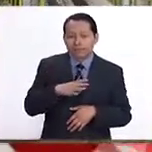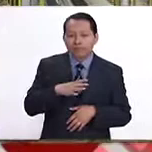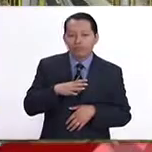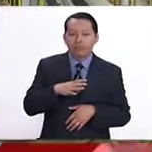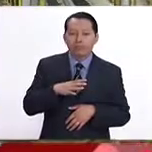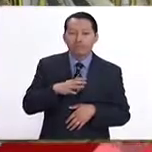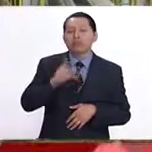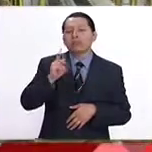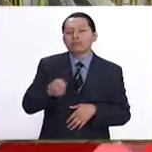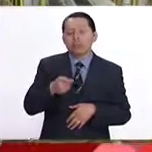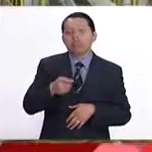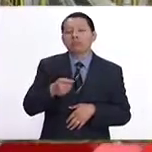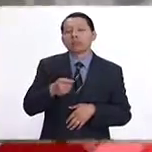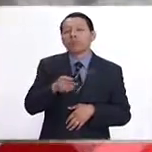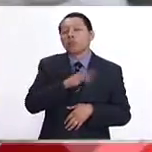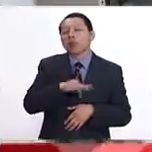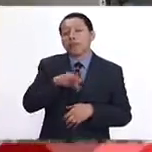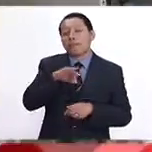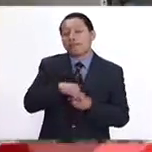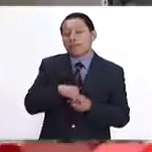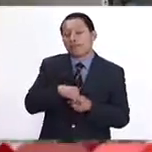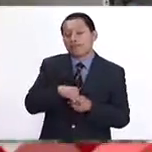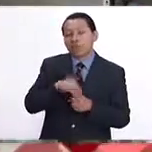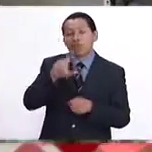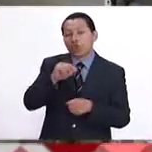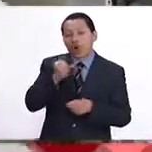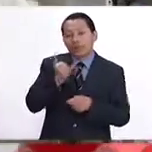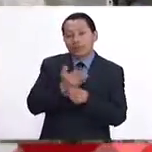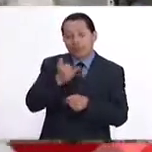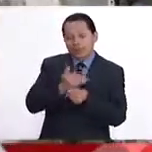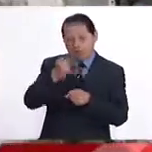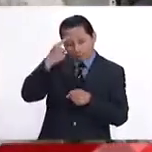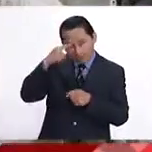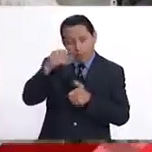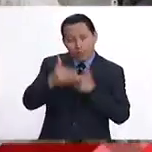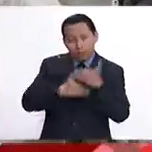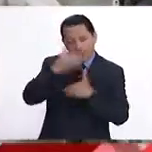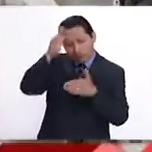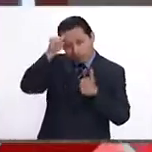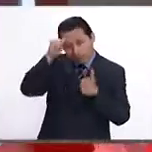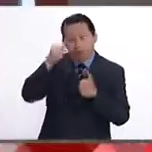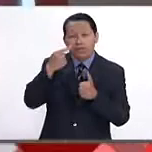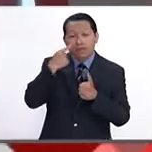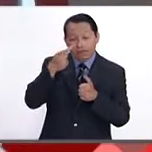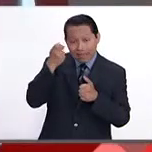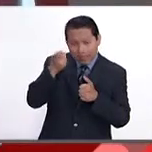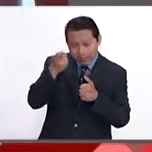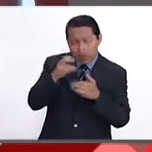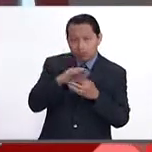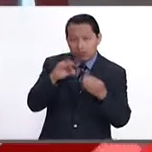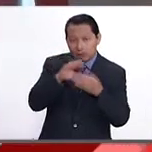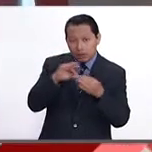no vengan a estorbar el proceso de acuerdo. Y fíjate que en ese sentido,